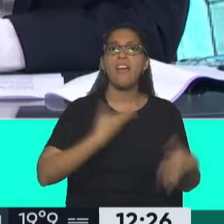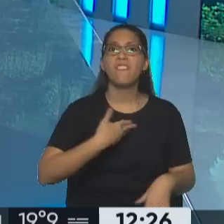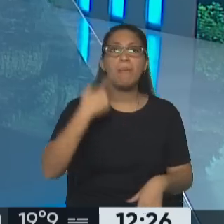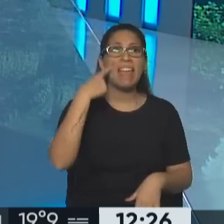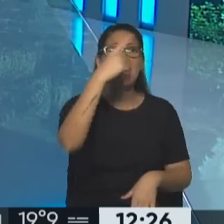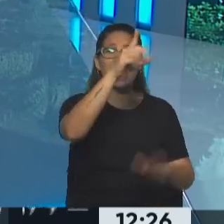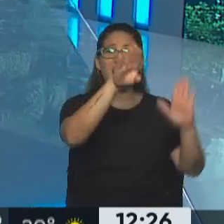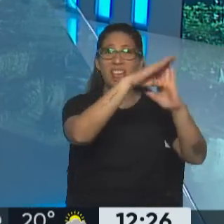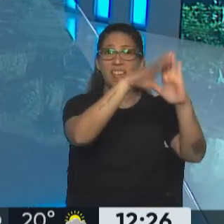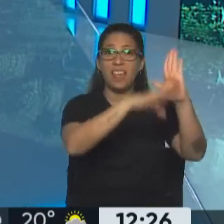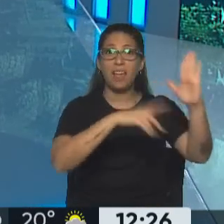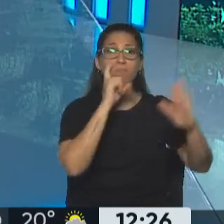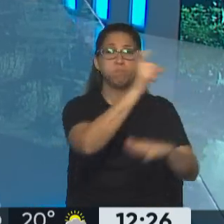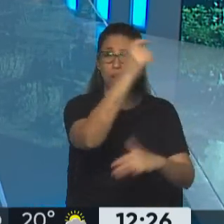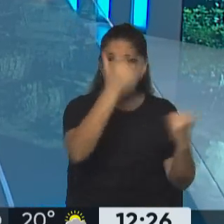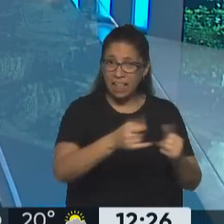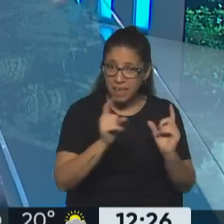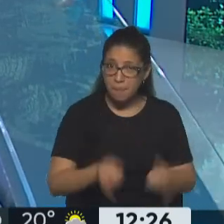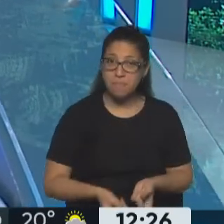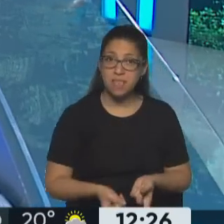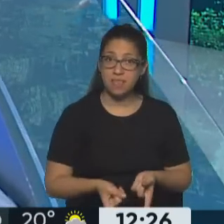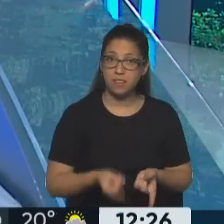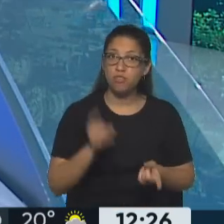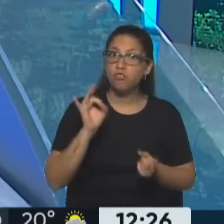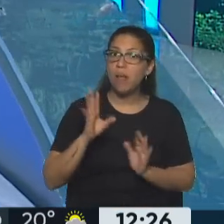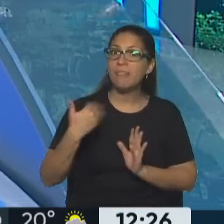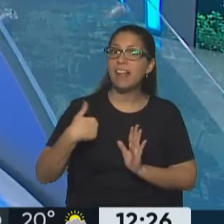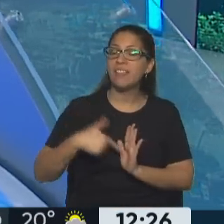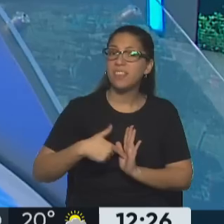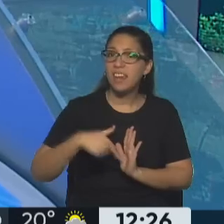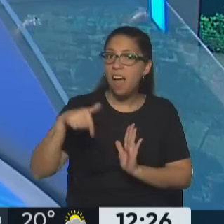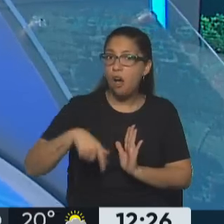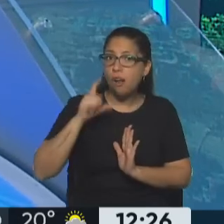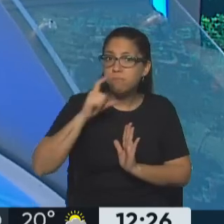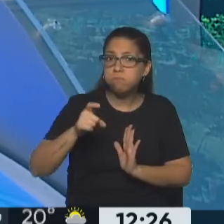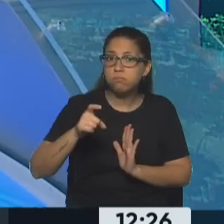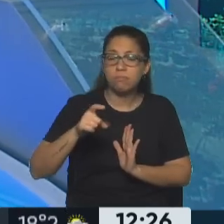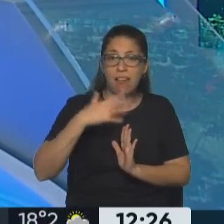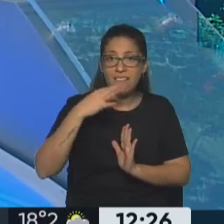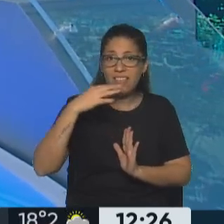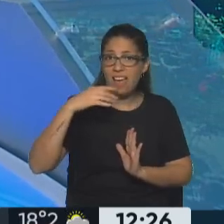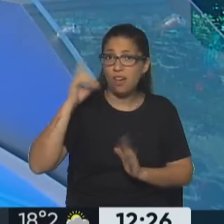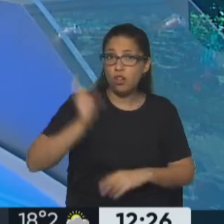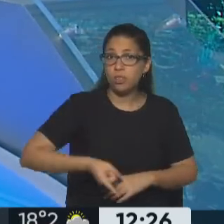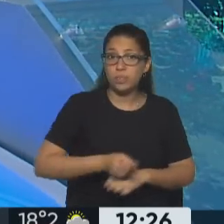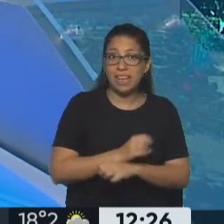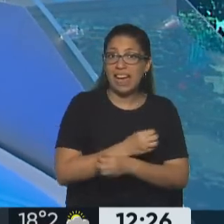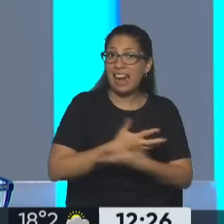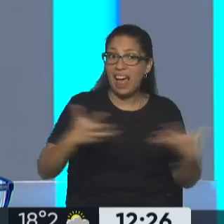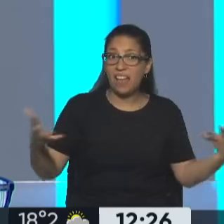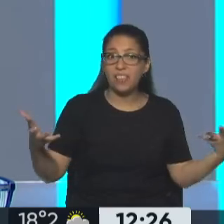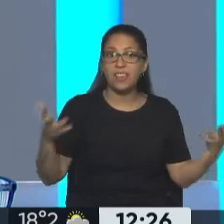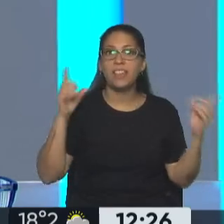hubo. Sí, claro, obvio. Por eso digo, la dimensión de las irregularidades es enorme y